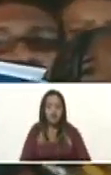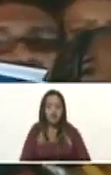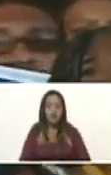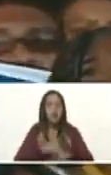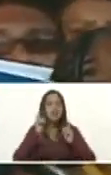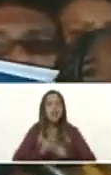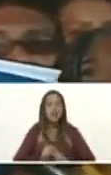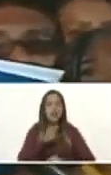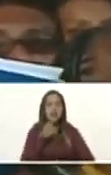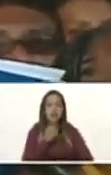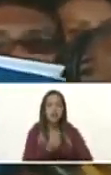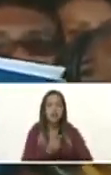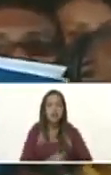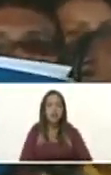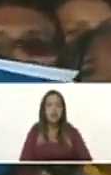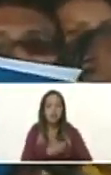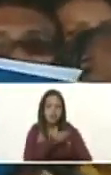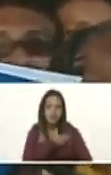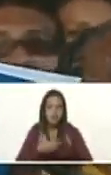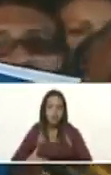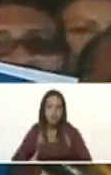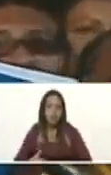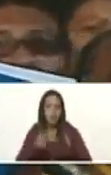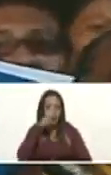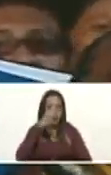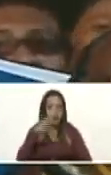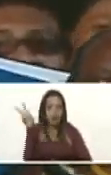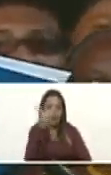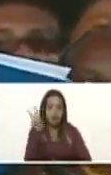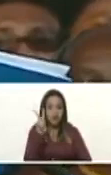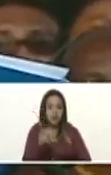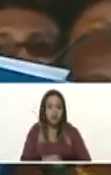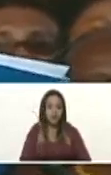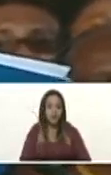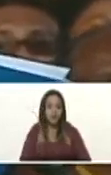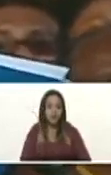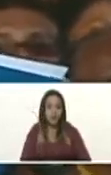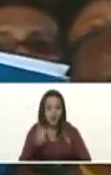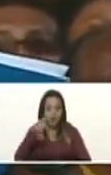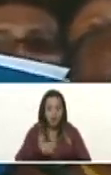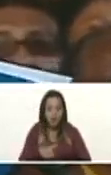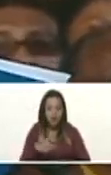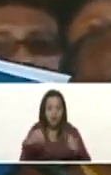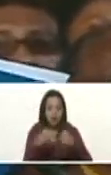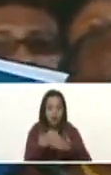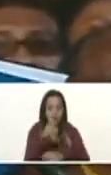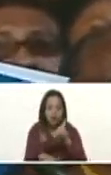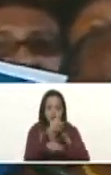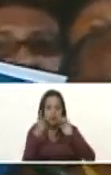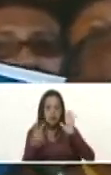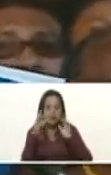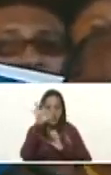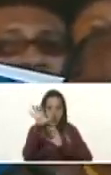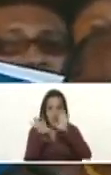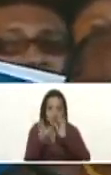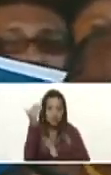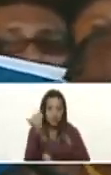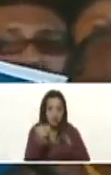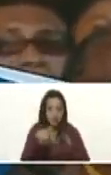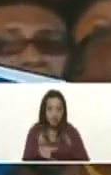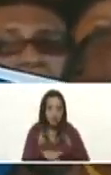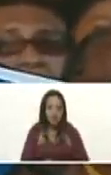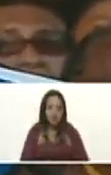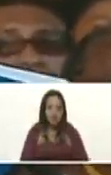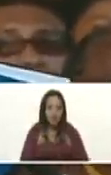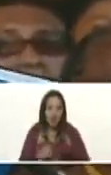También decirle, señor presidente y pueblo de Venezuela, que esta delegación de 17 países que estamos aquí,